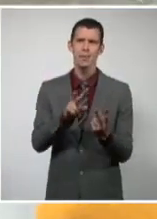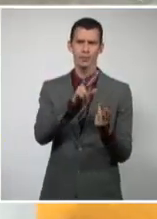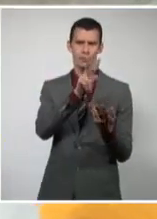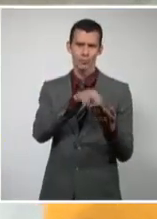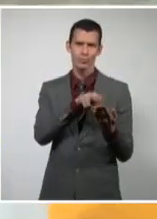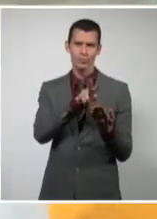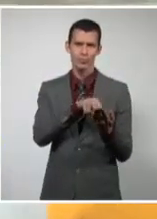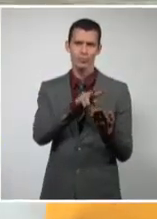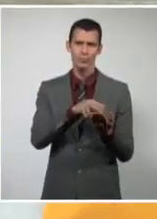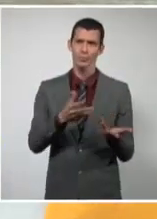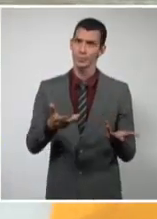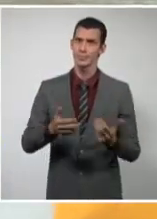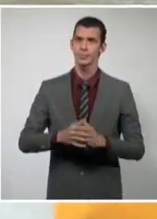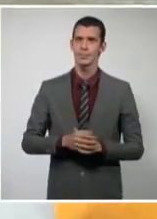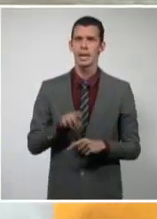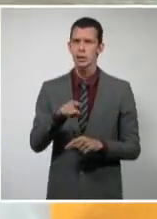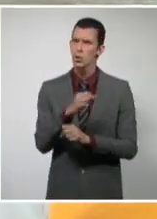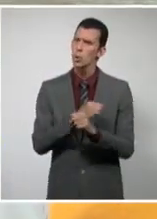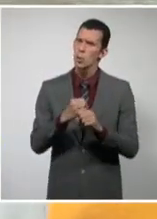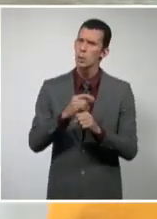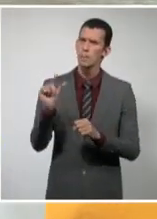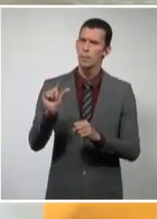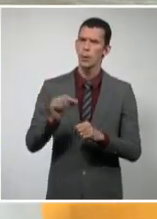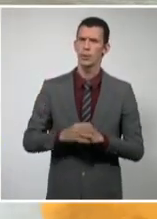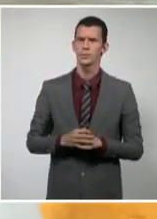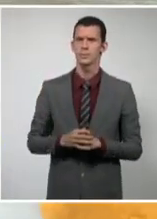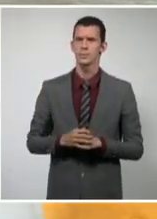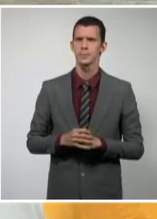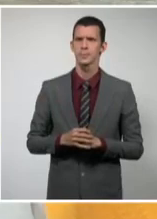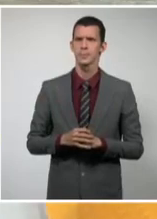nadie que no sea organizador de cola organice la cola. No podemos